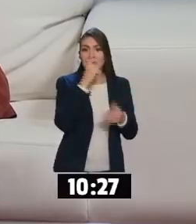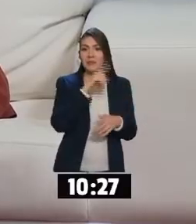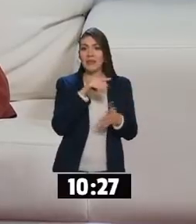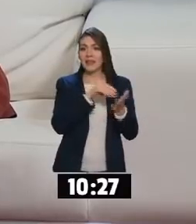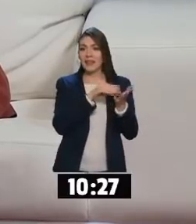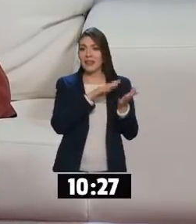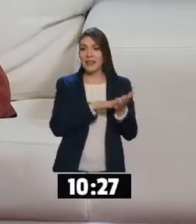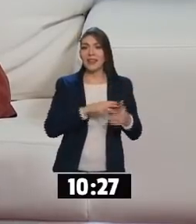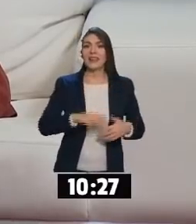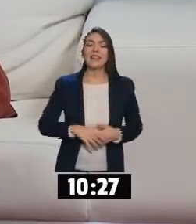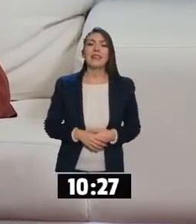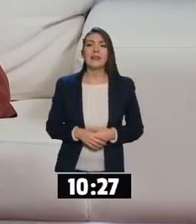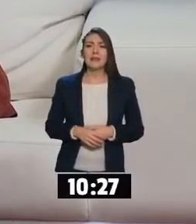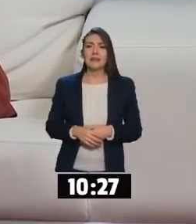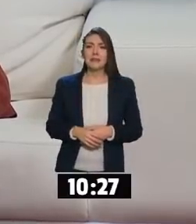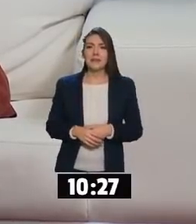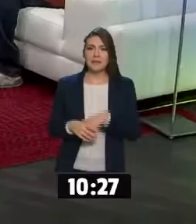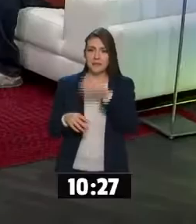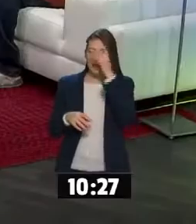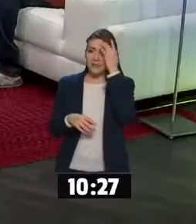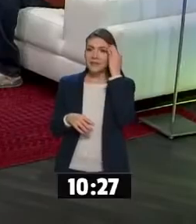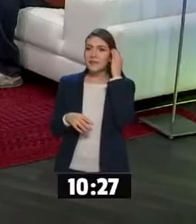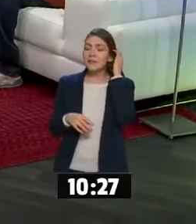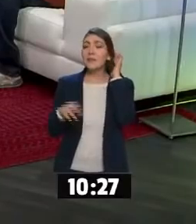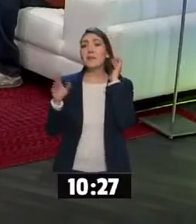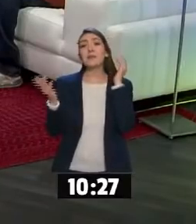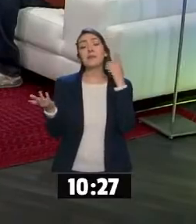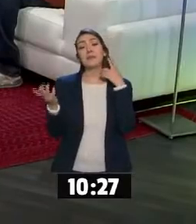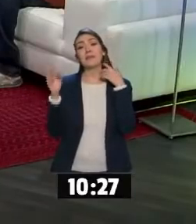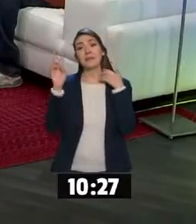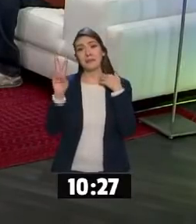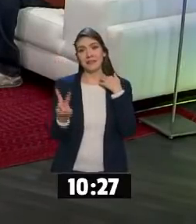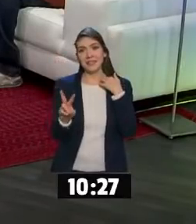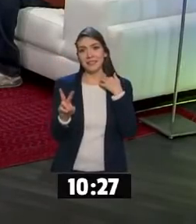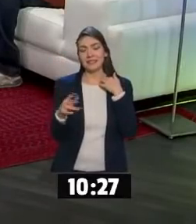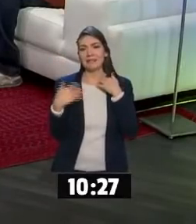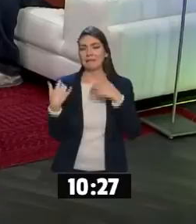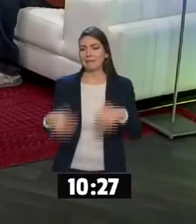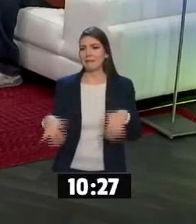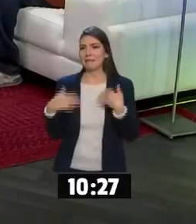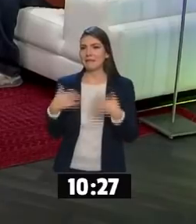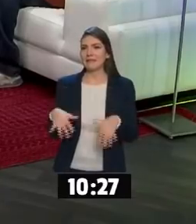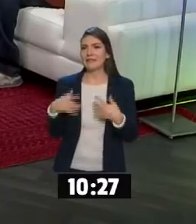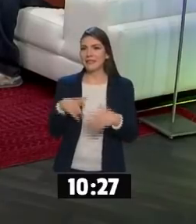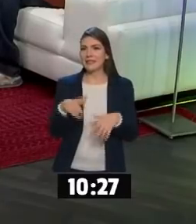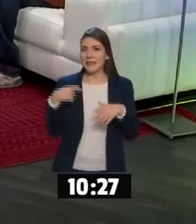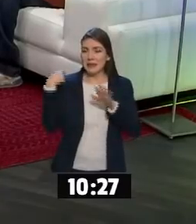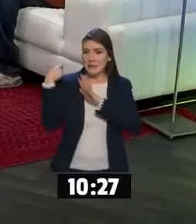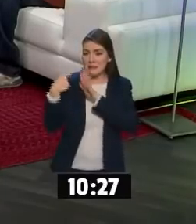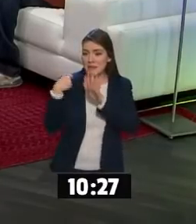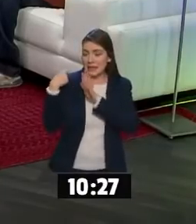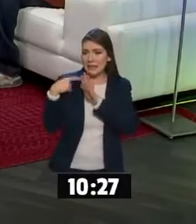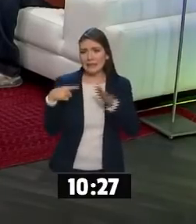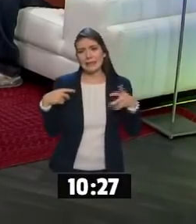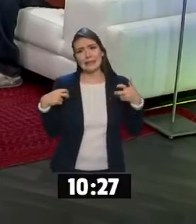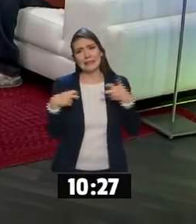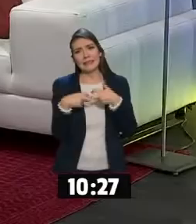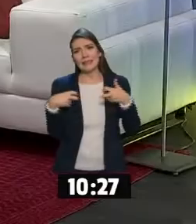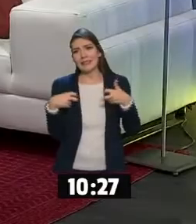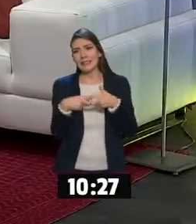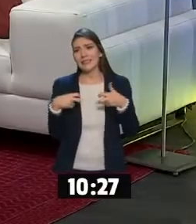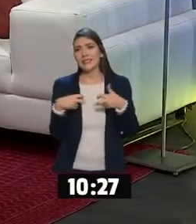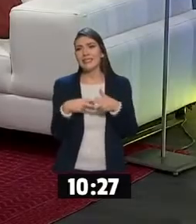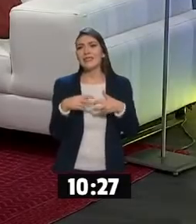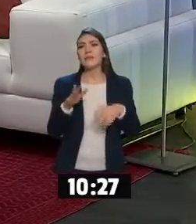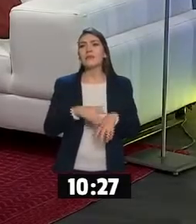vale, sí. le damos. Te vamos Oiga, a disfrazar de... La verdad mujer. es que qué nervios con esta película, porque es totalmente políticamente